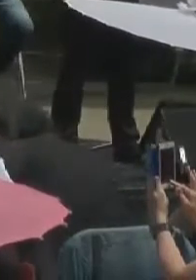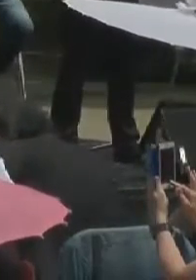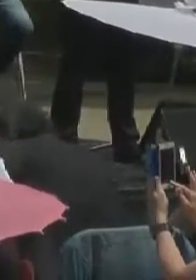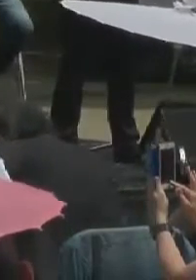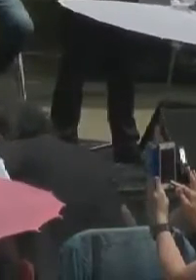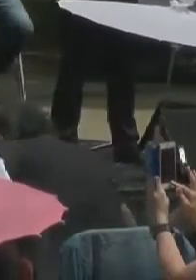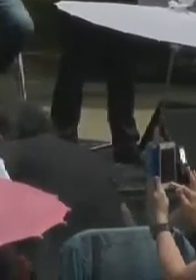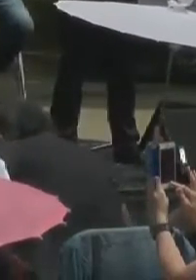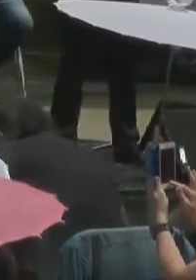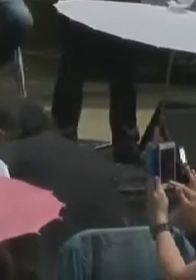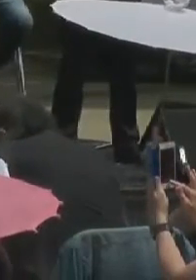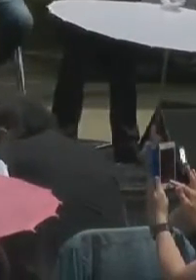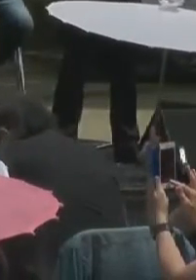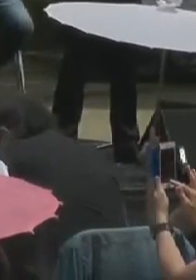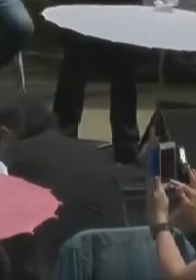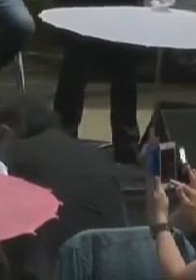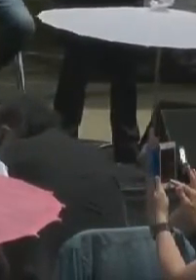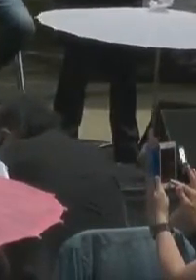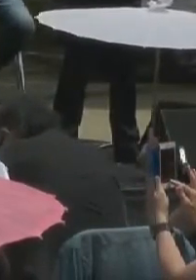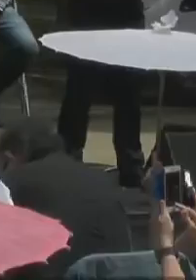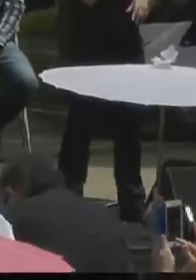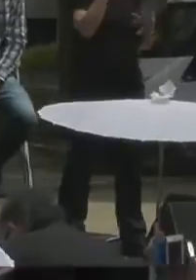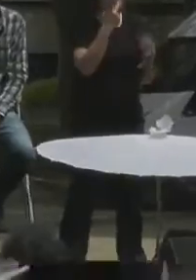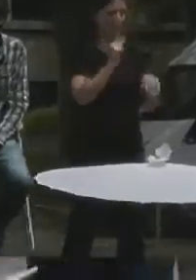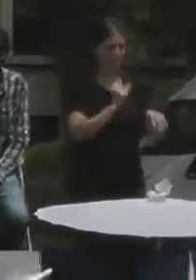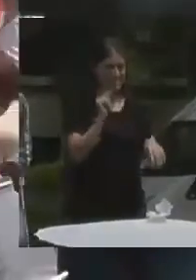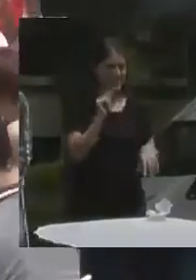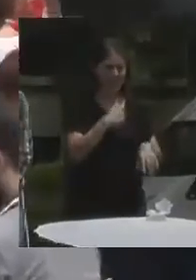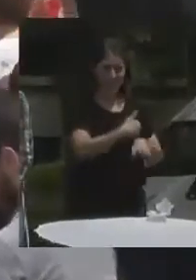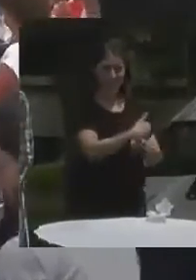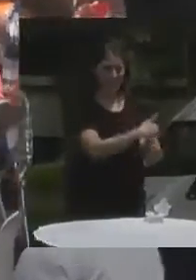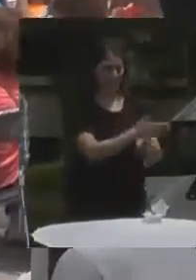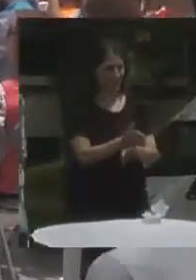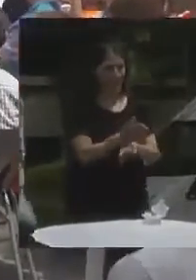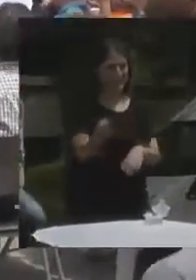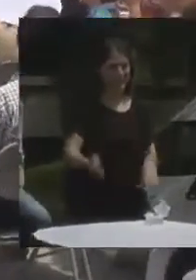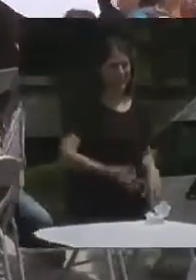E xa por ir rematando, que estou segura que levo máis de 7 minutos.